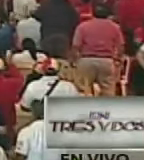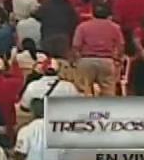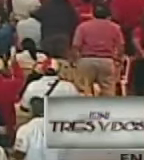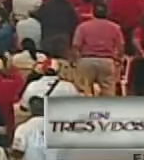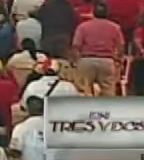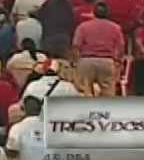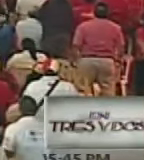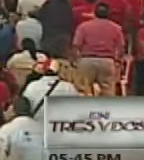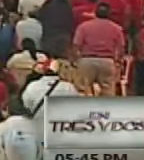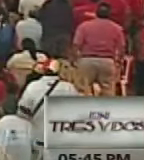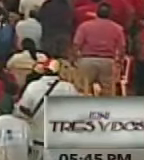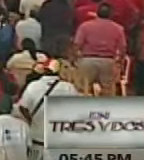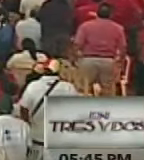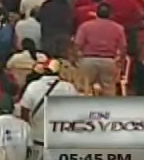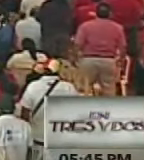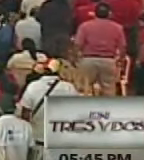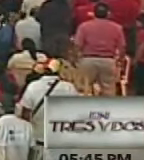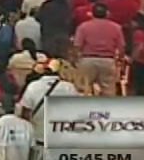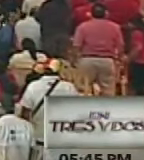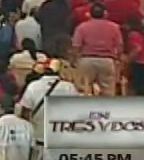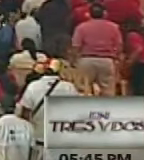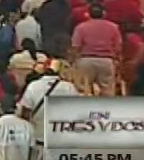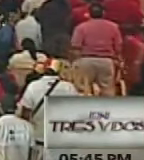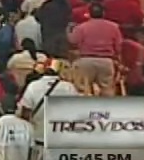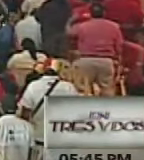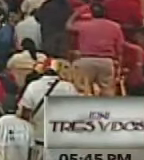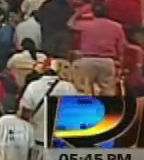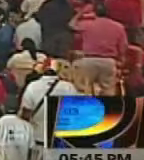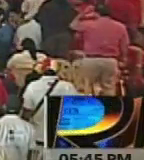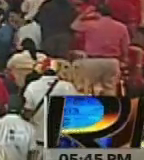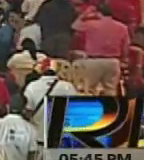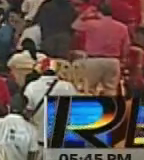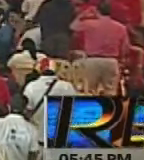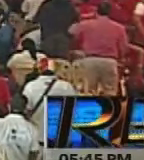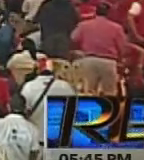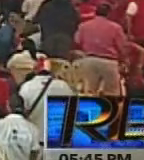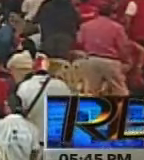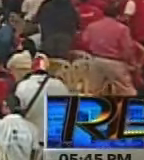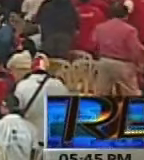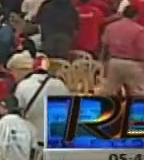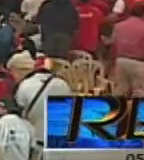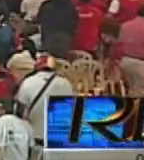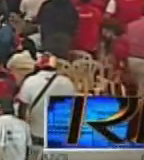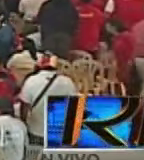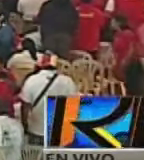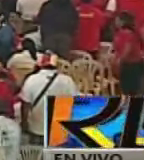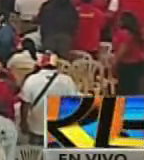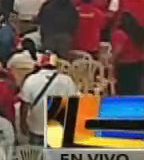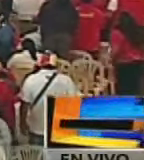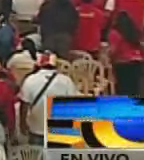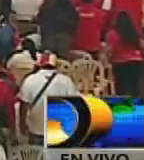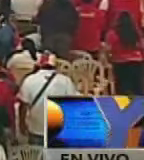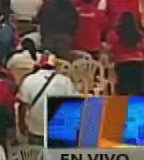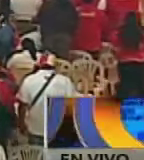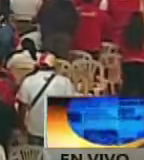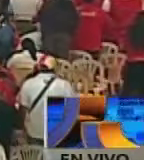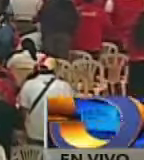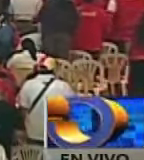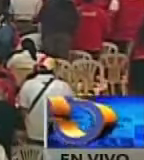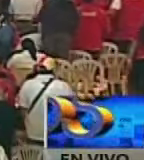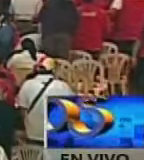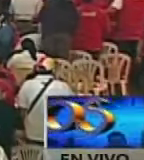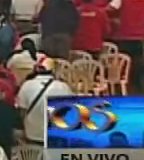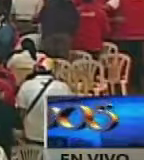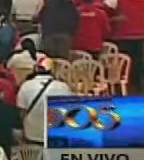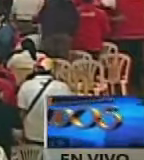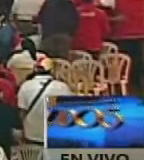clase obrera, somos la garantía de que nadie va a parar este proceso revolucionario liderado por nuestro compañero Nicolás Maduro Moro, ya